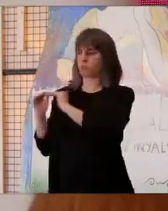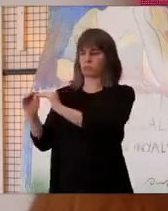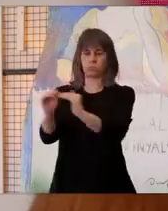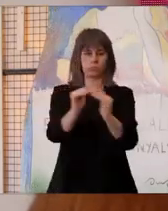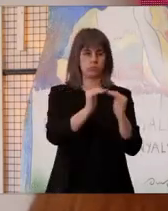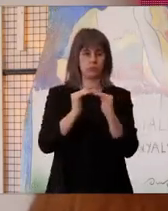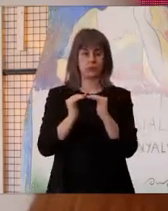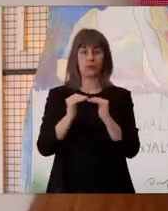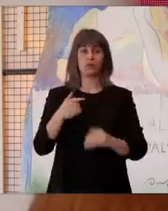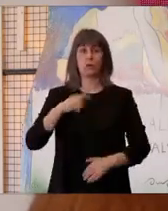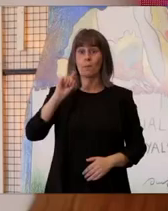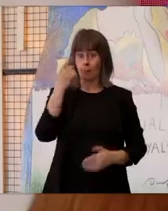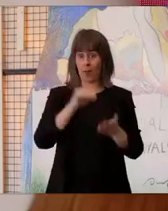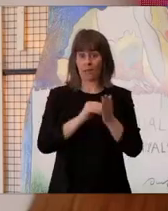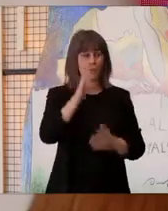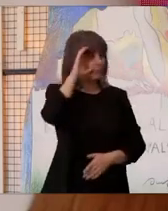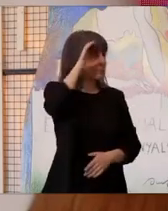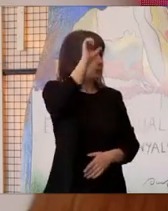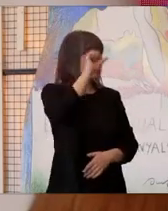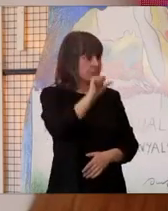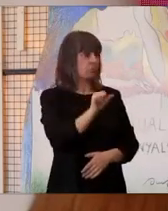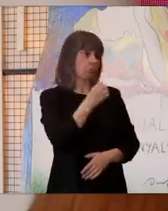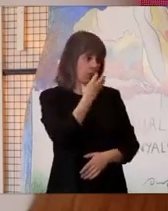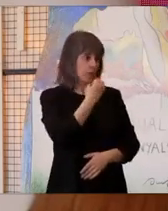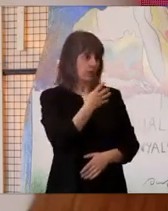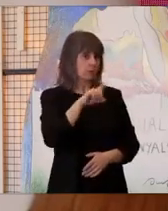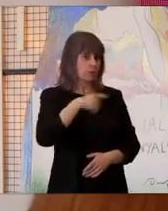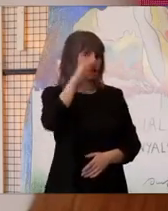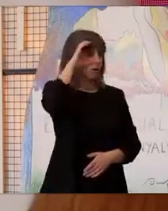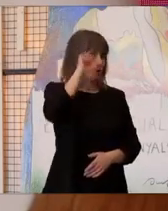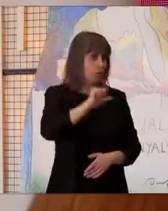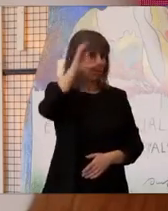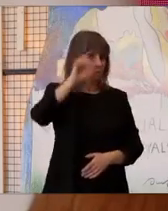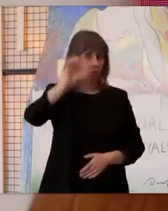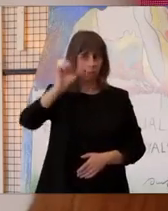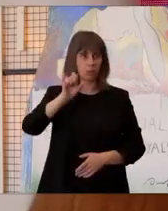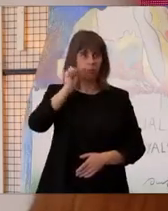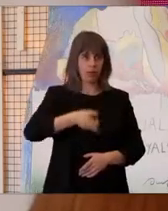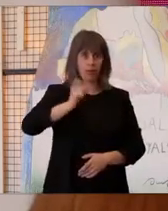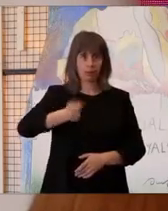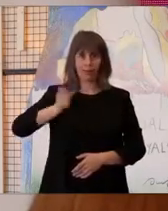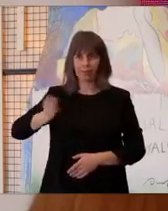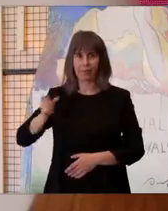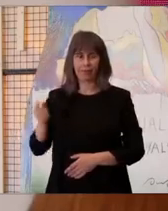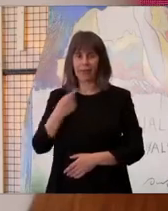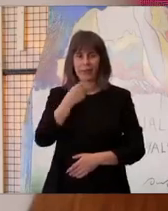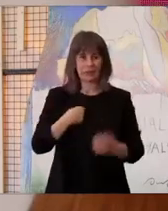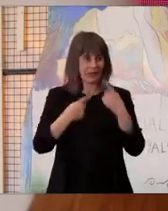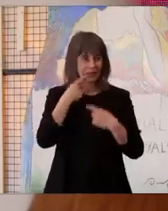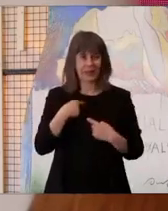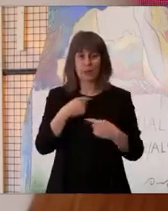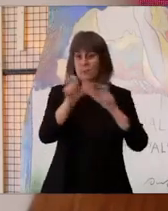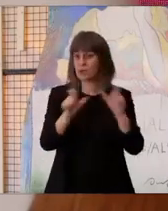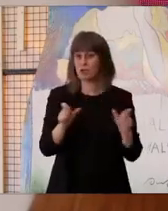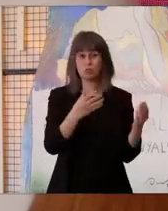lo oí me pareció que estaba muy bien pero después lo oí una y otra vez y todo el mundo señalaba la buena opción